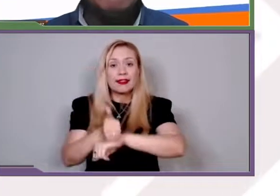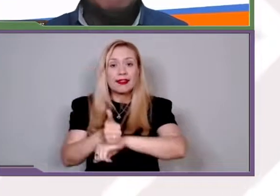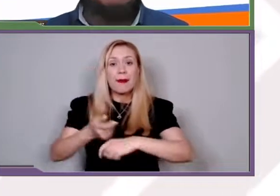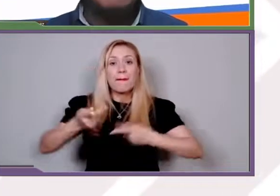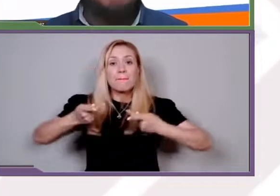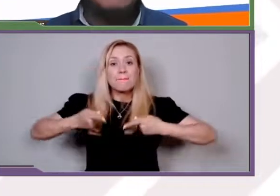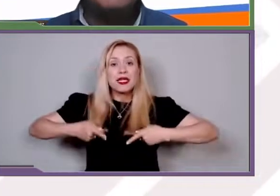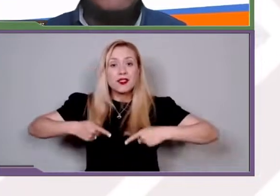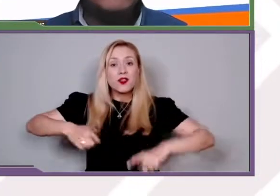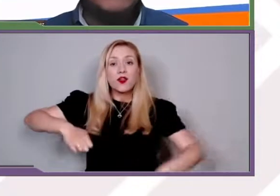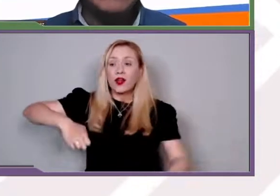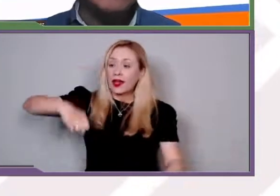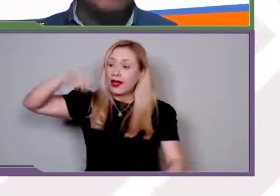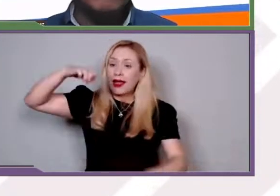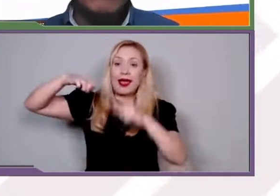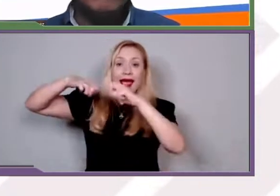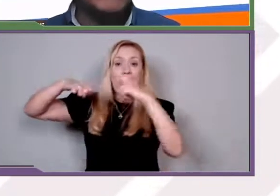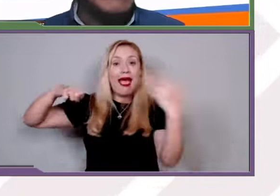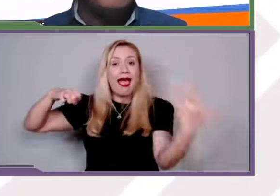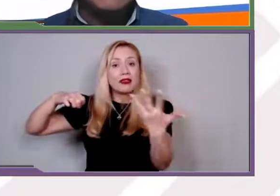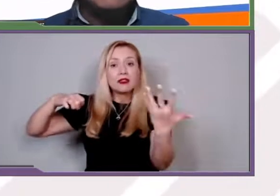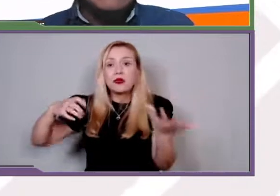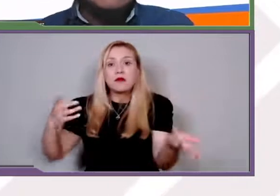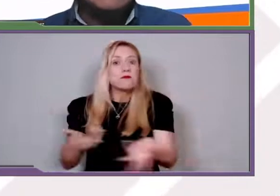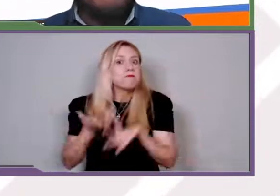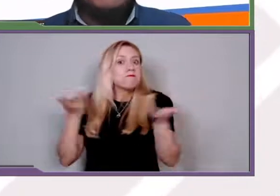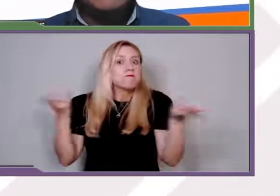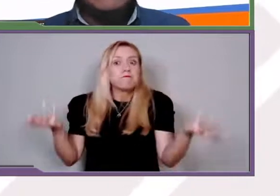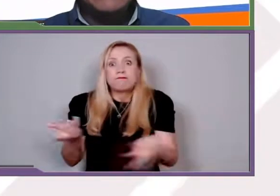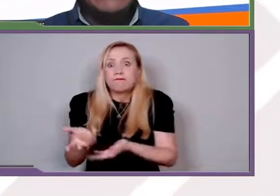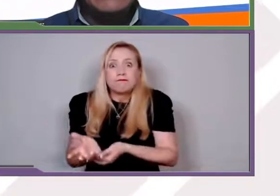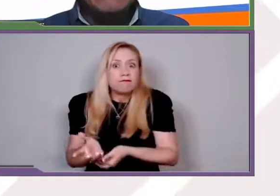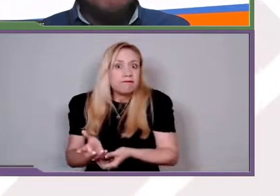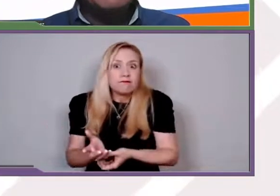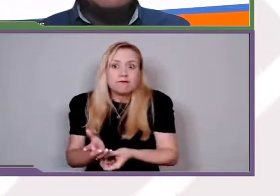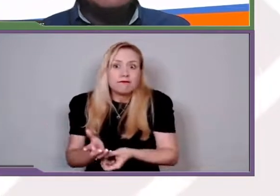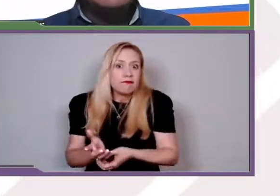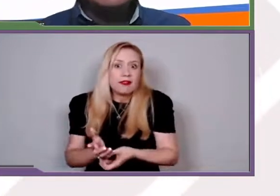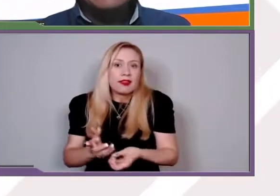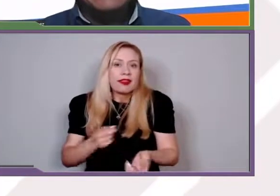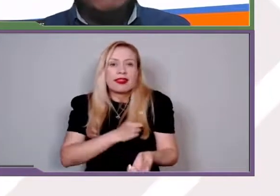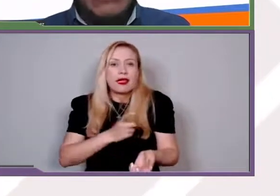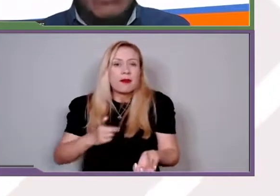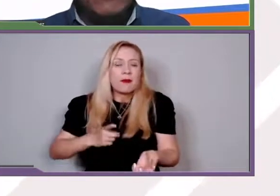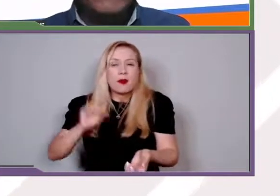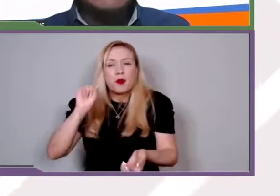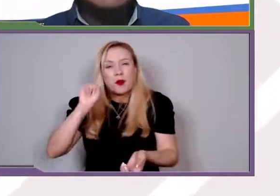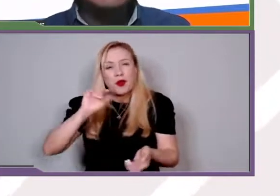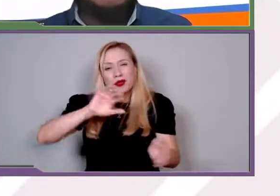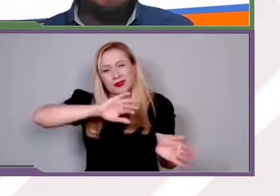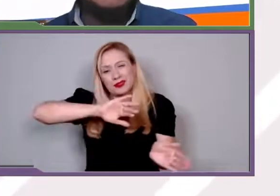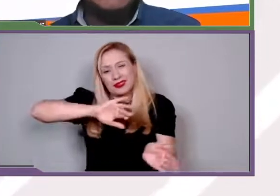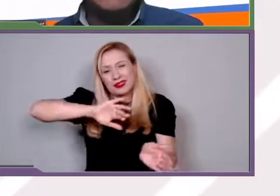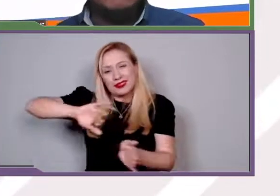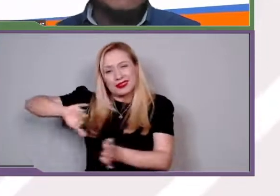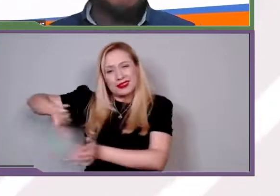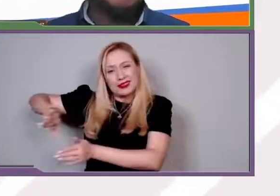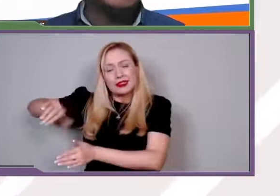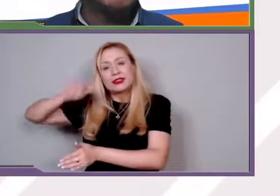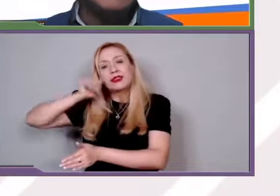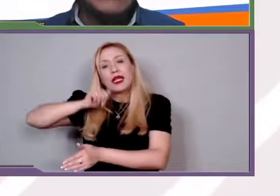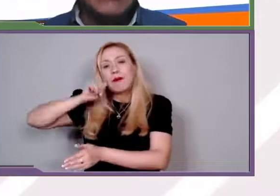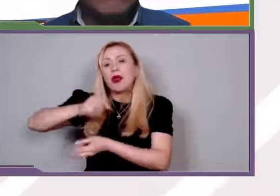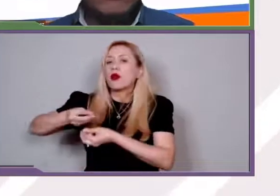propiamente por el beneficio de ellos mismos. Se debe de dejar de dejar a un lado, de estarle depositando